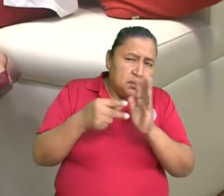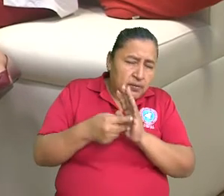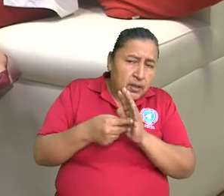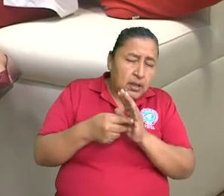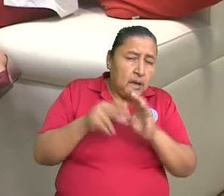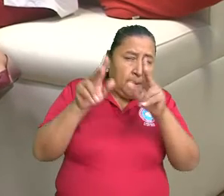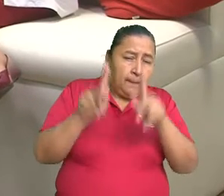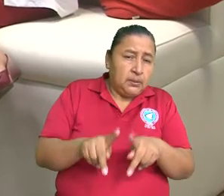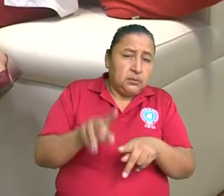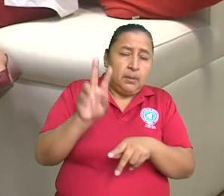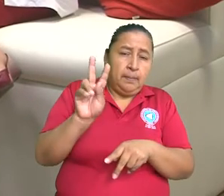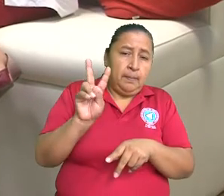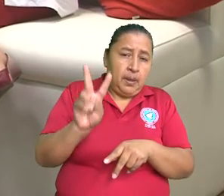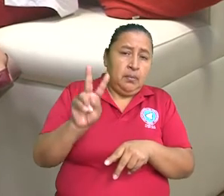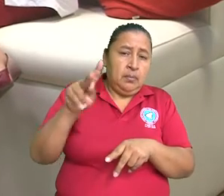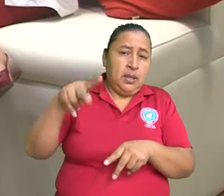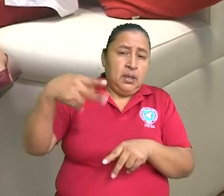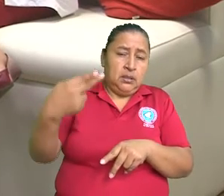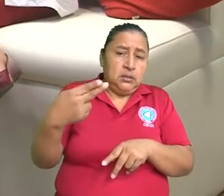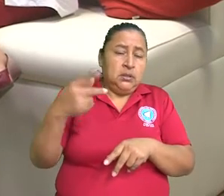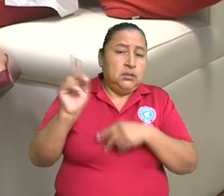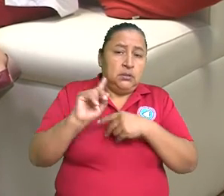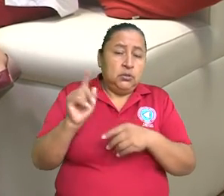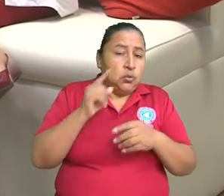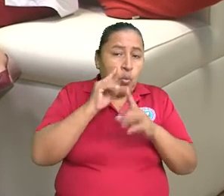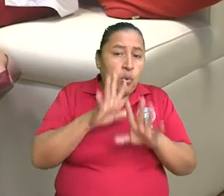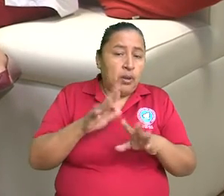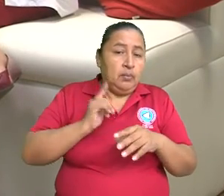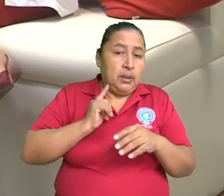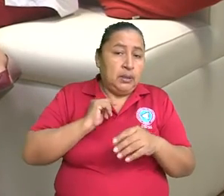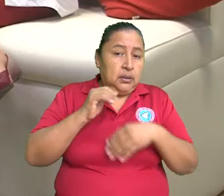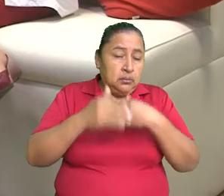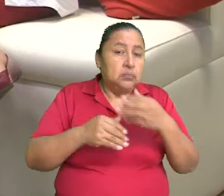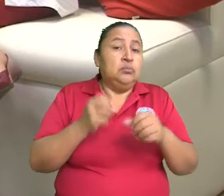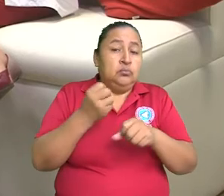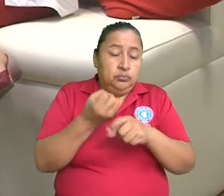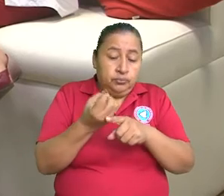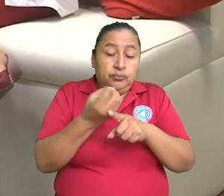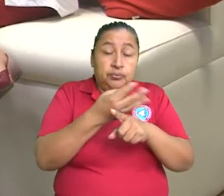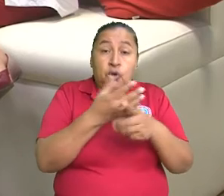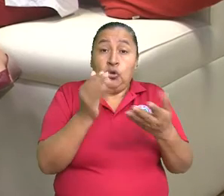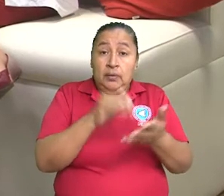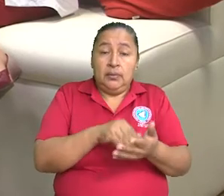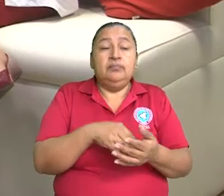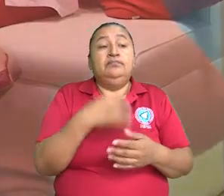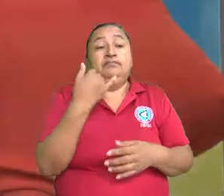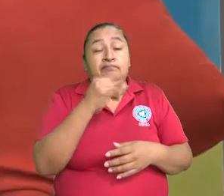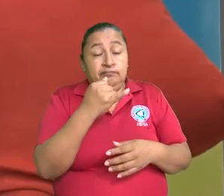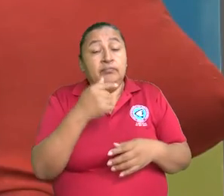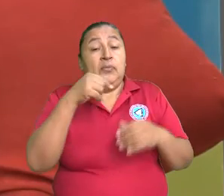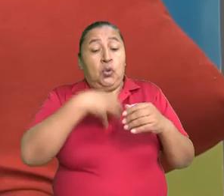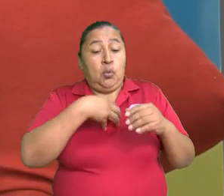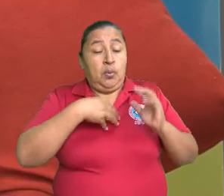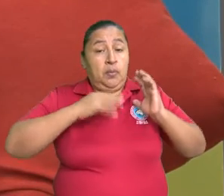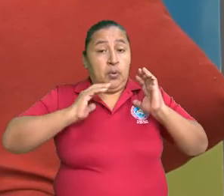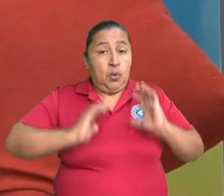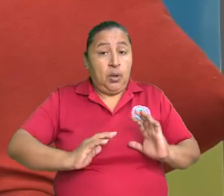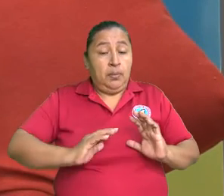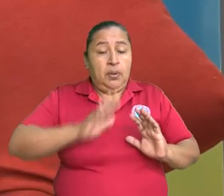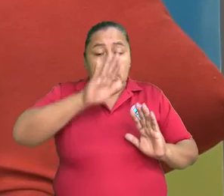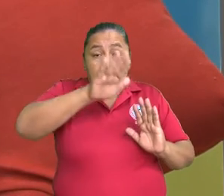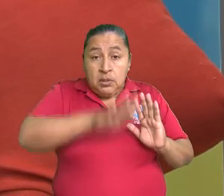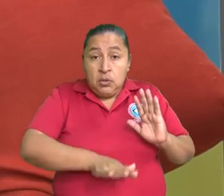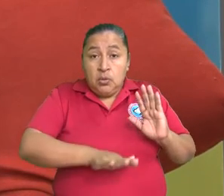que tuvo verruga genital, si no se cuida, va a volver a presentarla? Puede volver a presentarlo cada vez que tu sistema inmunológico